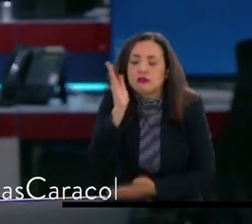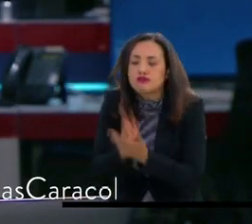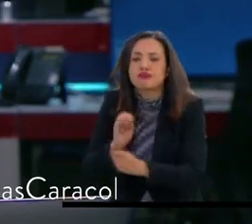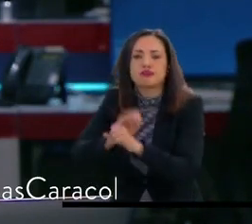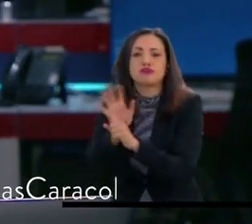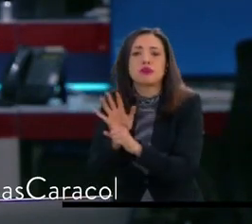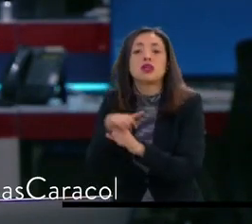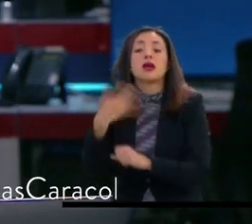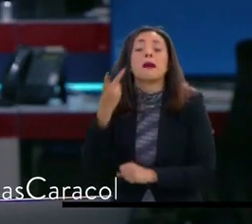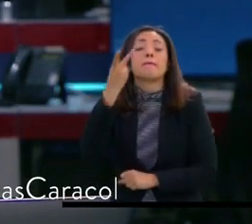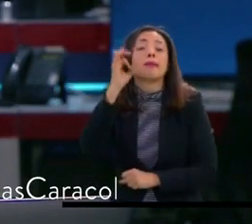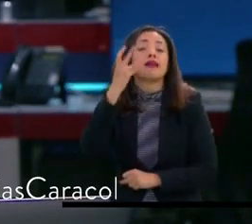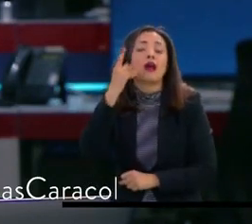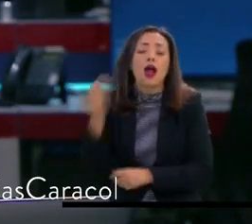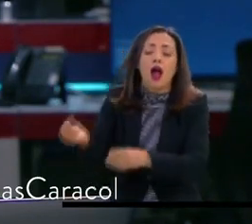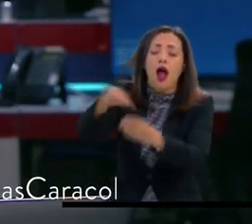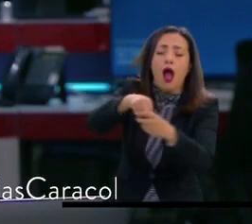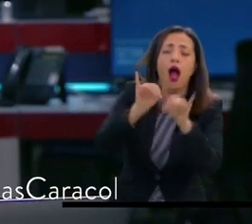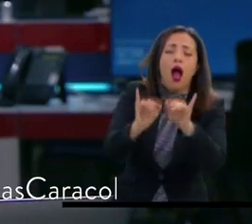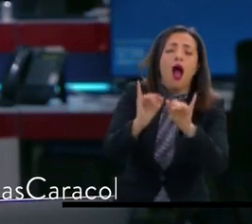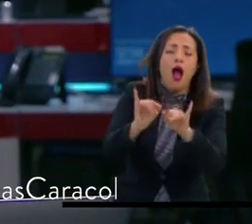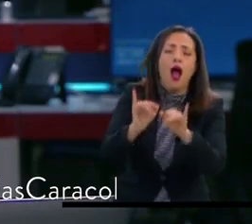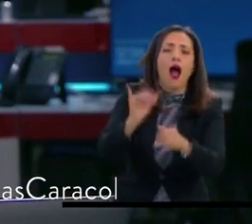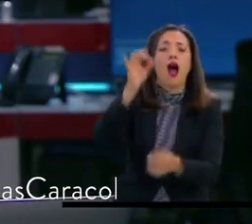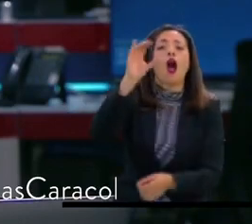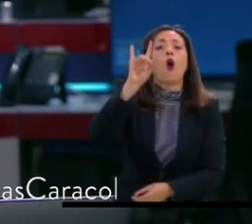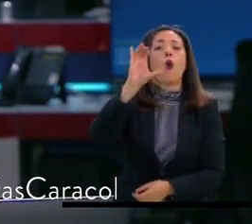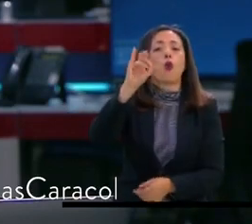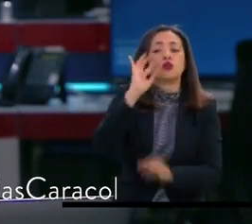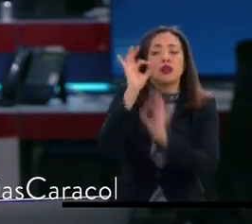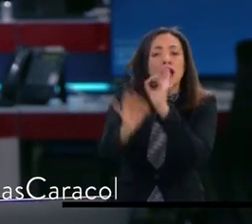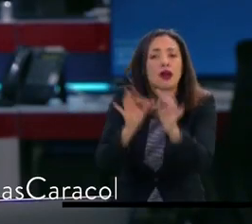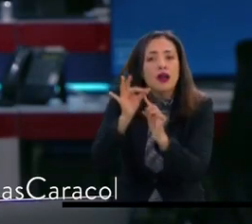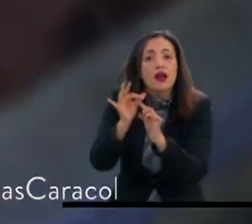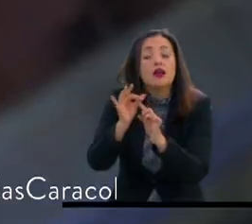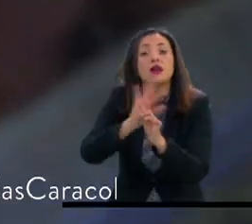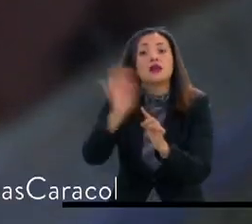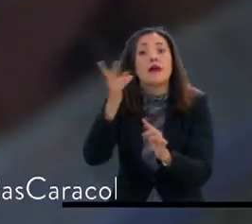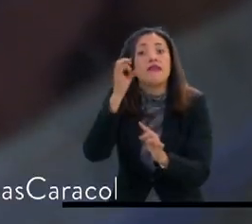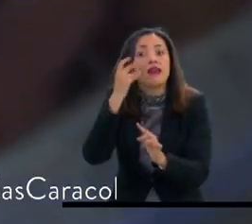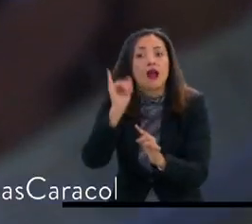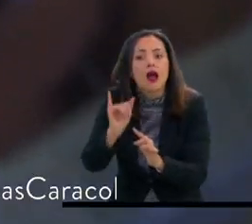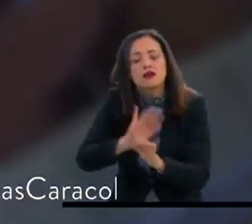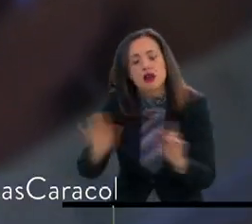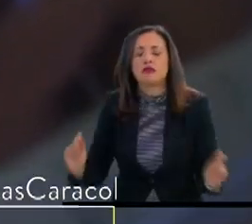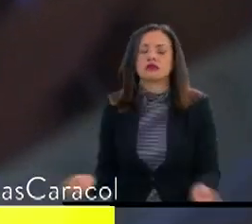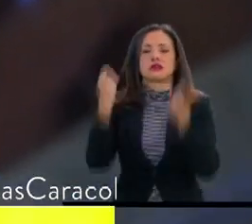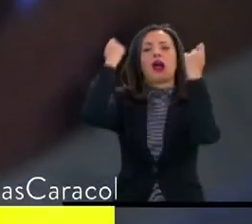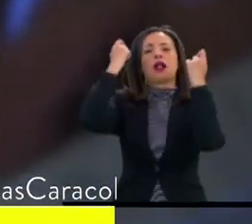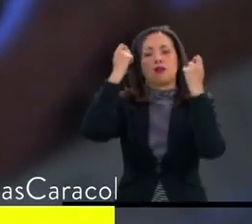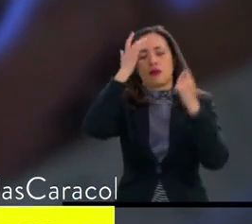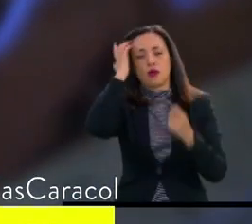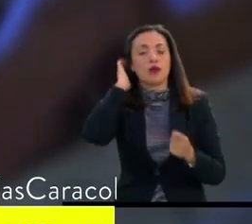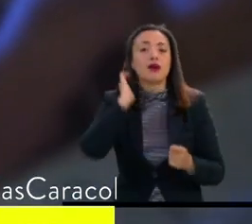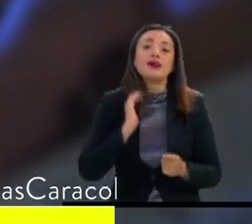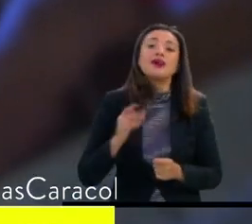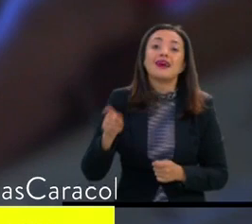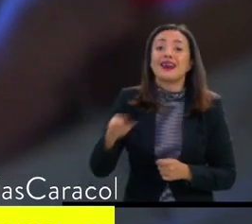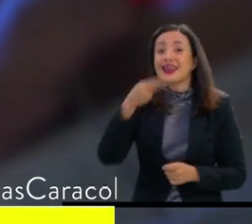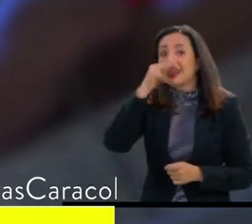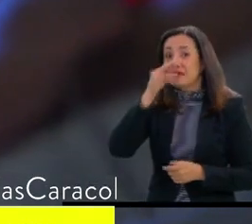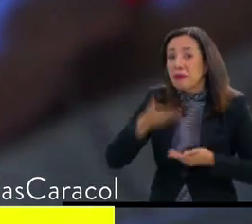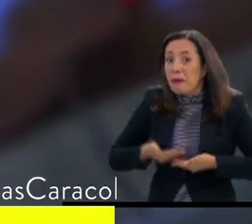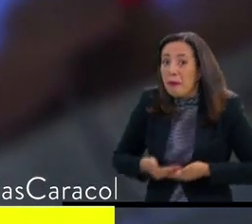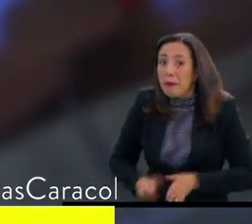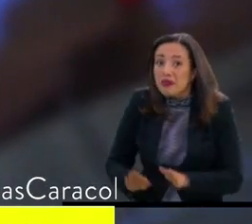20 días de vida en una sala de cuidados intensivos superó la enfermedad el primer respiro de manuel fue